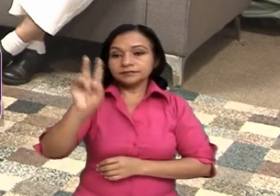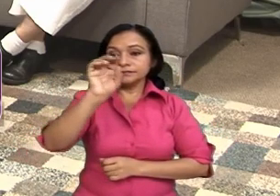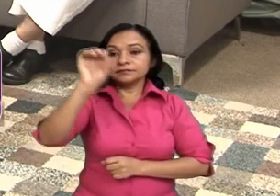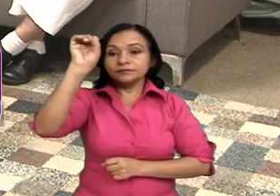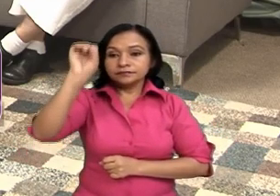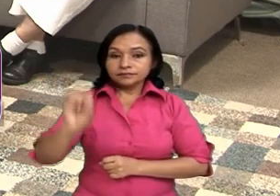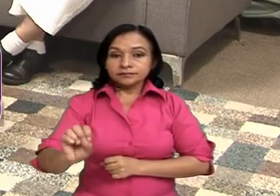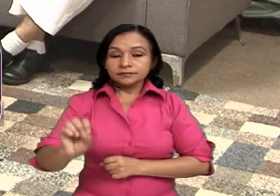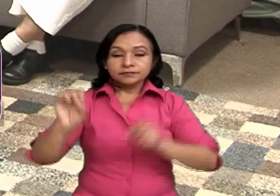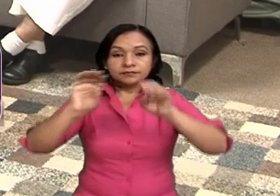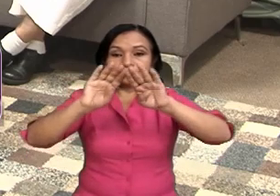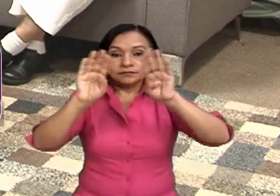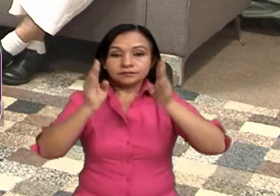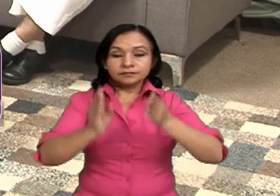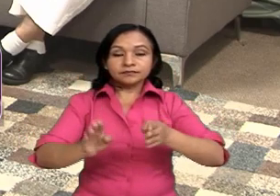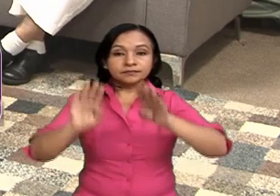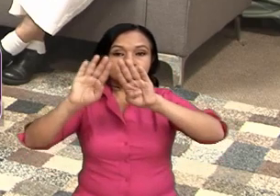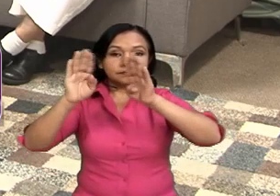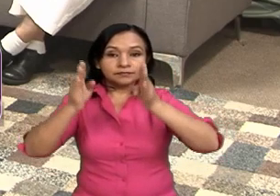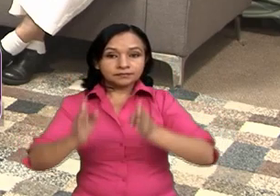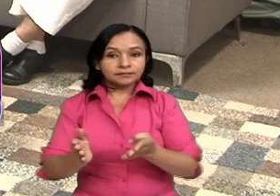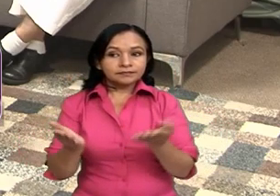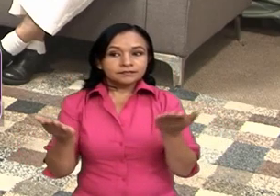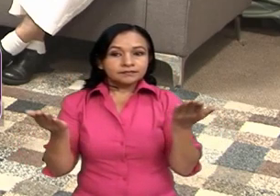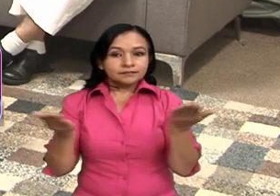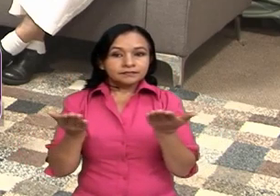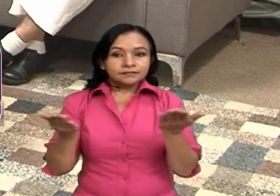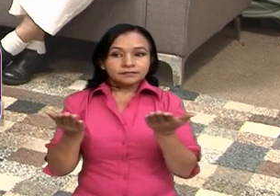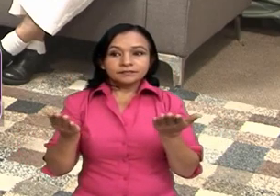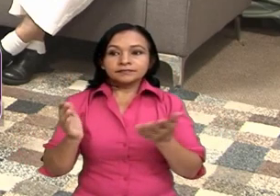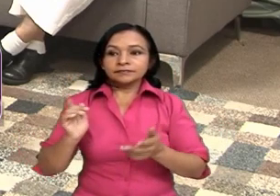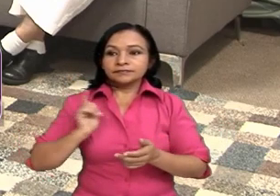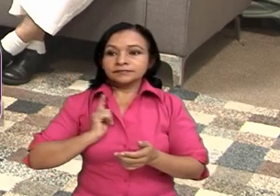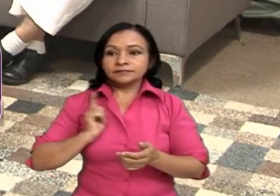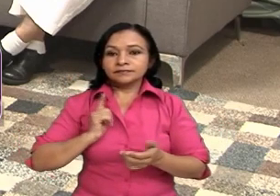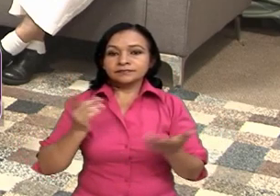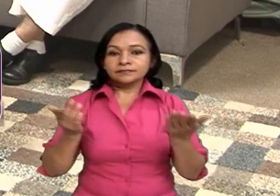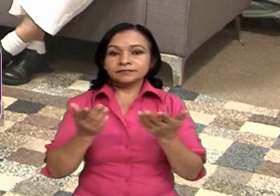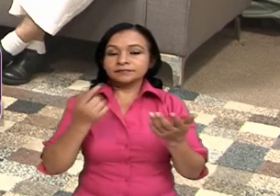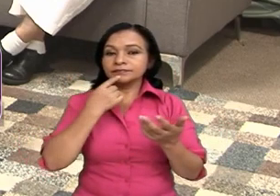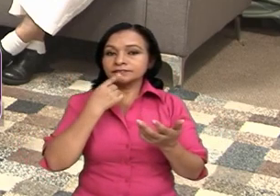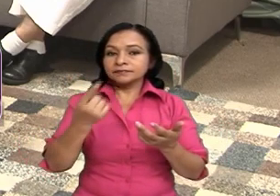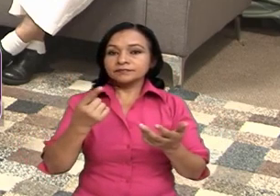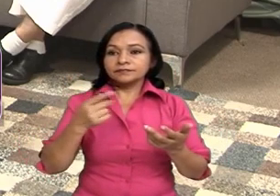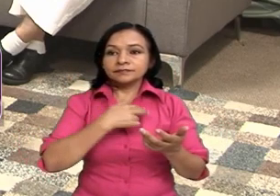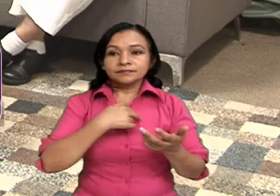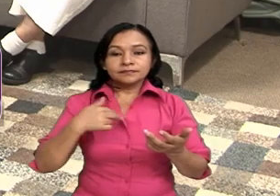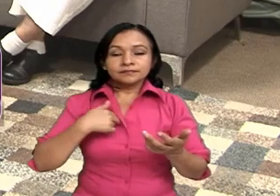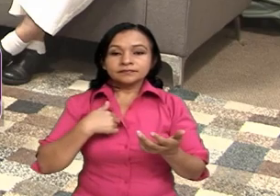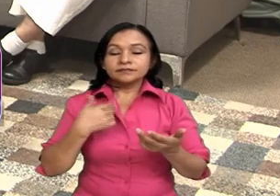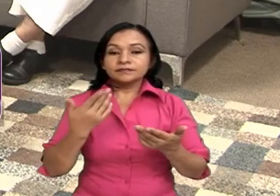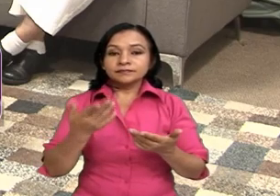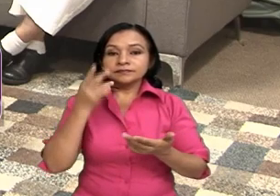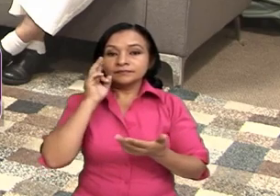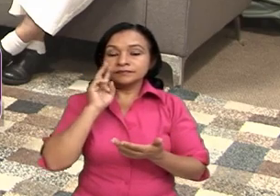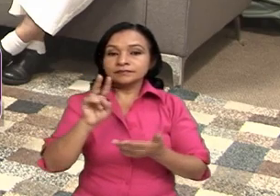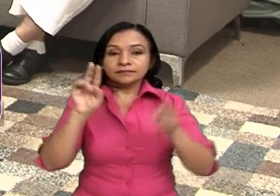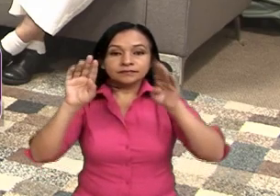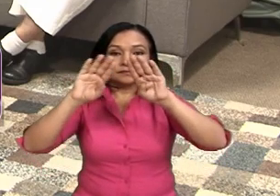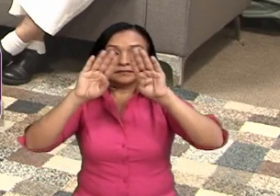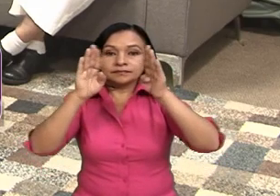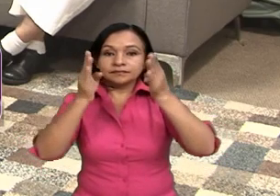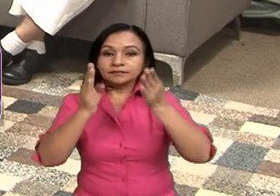trabajadores son mujeres, somos mujeres. Entonces, eso también da otro rumbo, otro giro al servicio que damos. Las mujeres